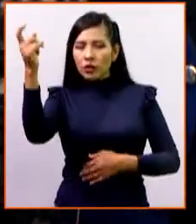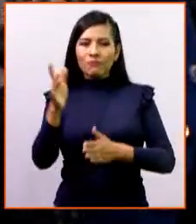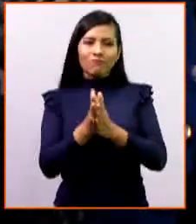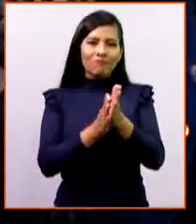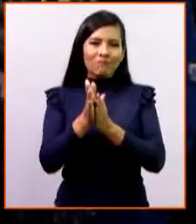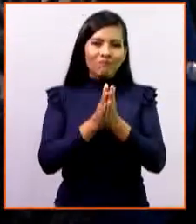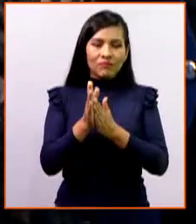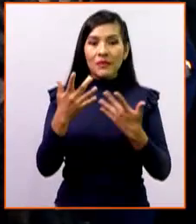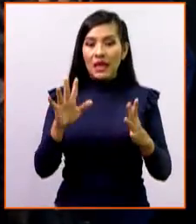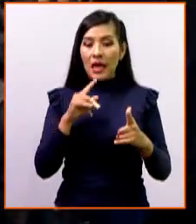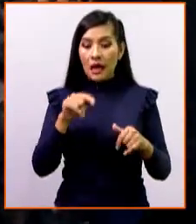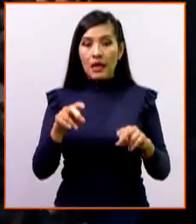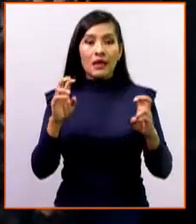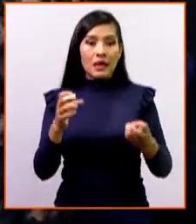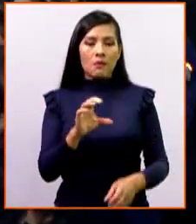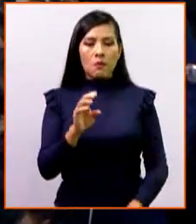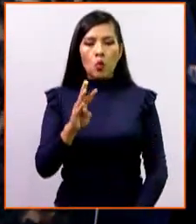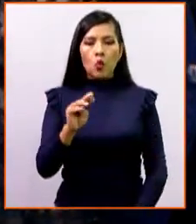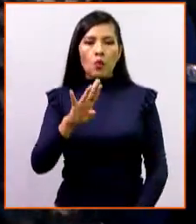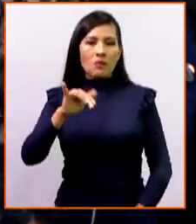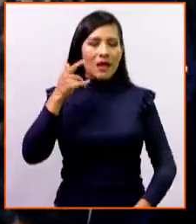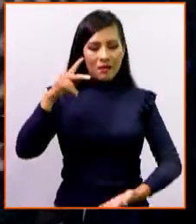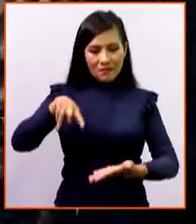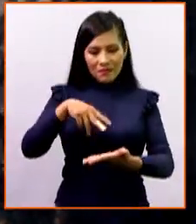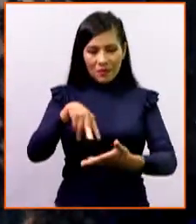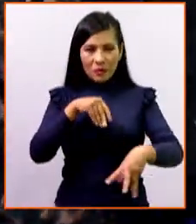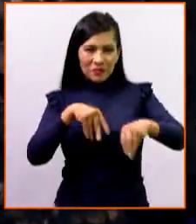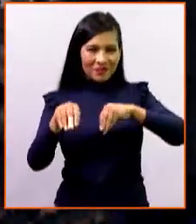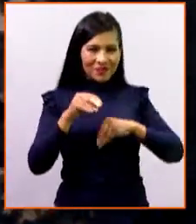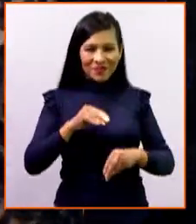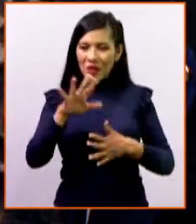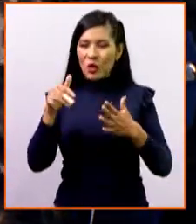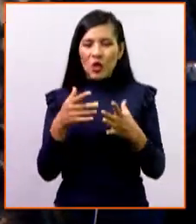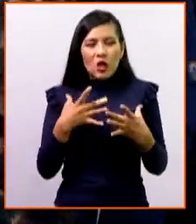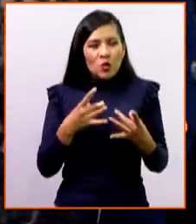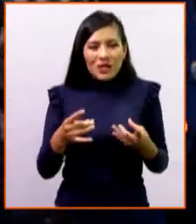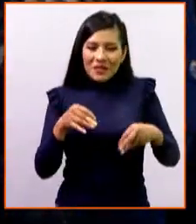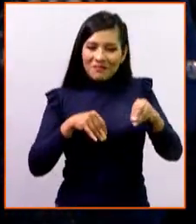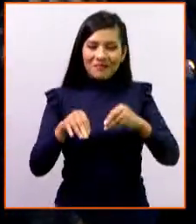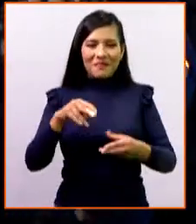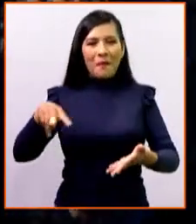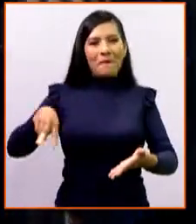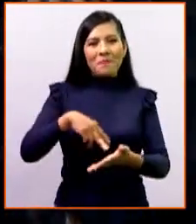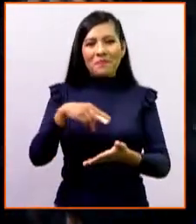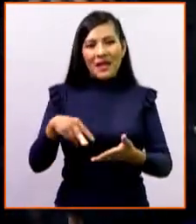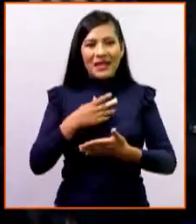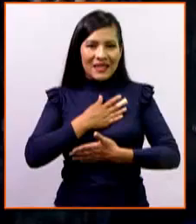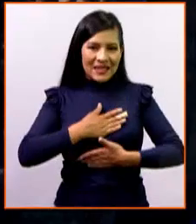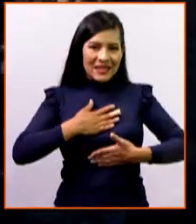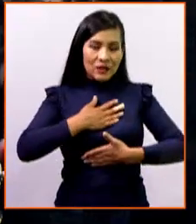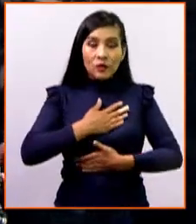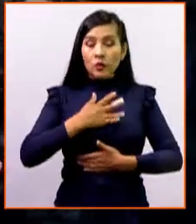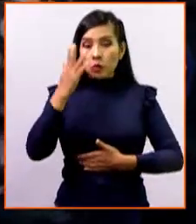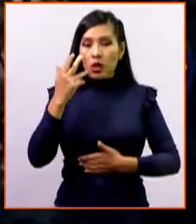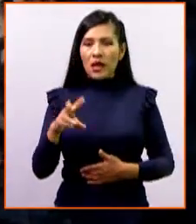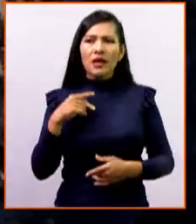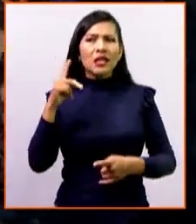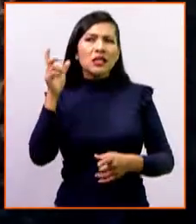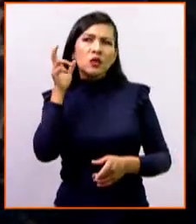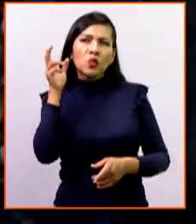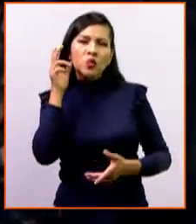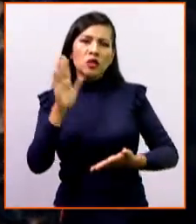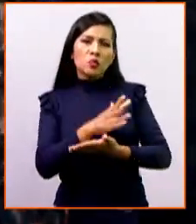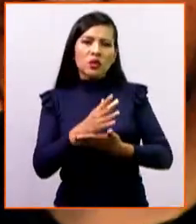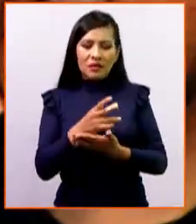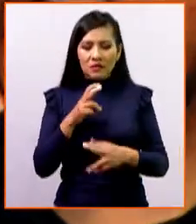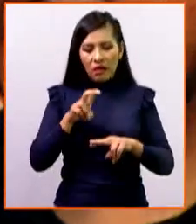además, este género en particular, que es delicioso, ¿no? También sí, poder bailarlo. Uno muy pocas veces se puede quedar sentado cuando escucha este tipo de